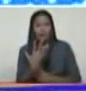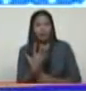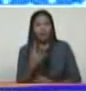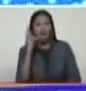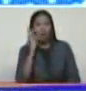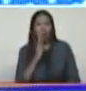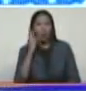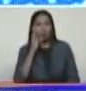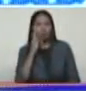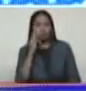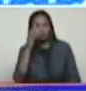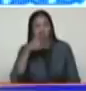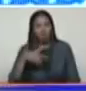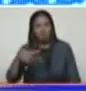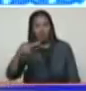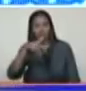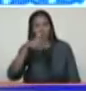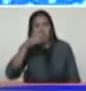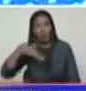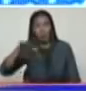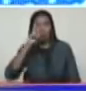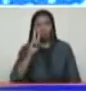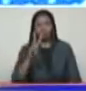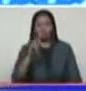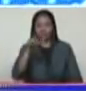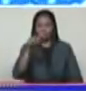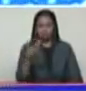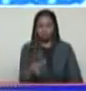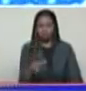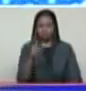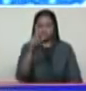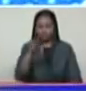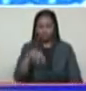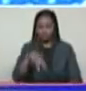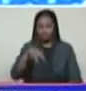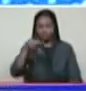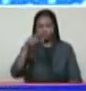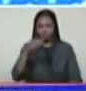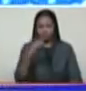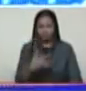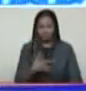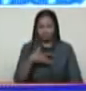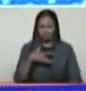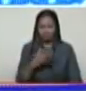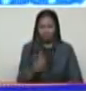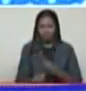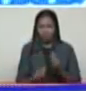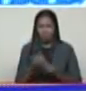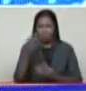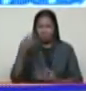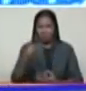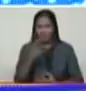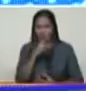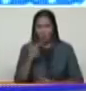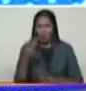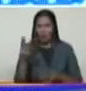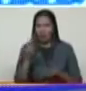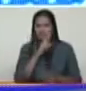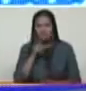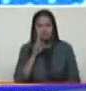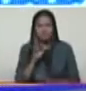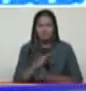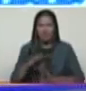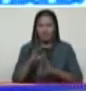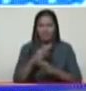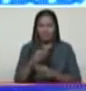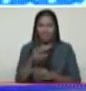Que el pueblo los vea. Es una indignidad total. Verdaderamente no tiene nombre. Es